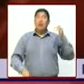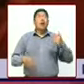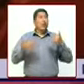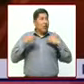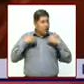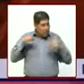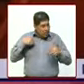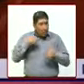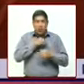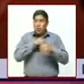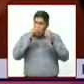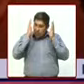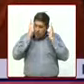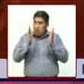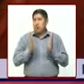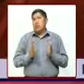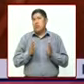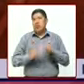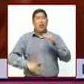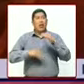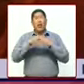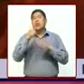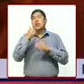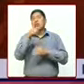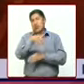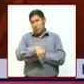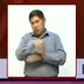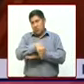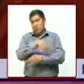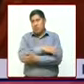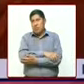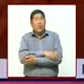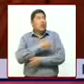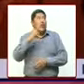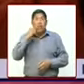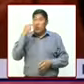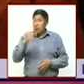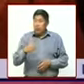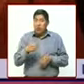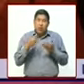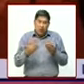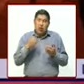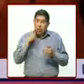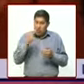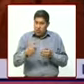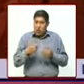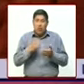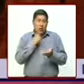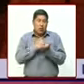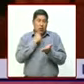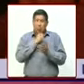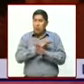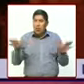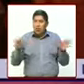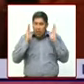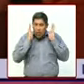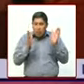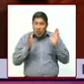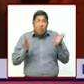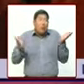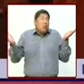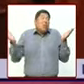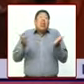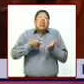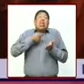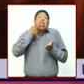Tenemos que ser atendidos hasta las 10 de la noche. Claro, esa es la orden, pero hay órdenes de que hasta el sello solamente se atienda. Ellos